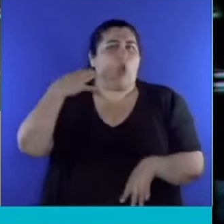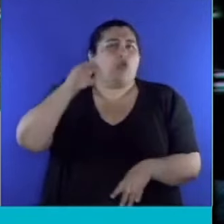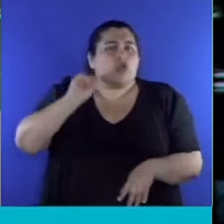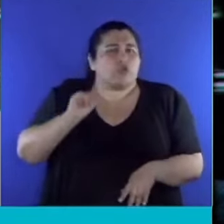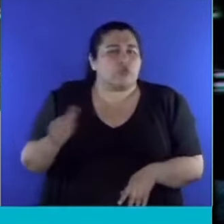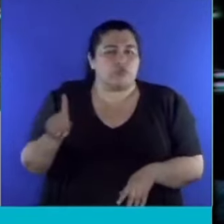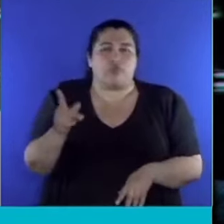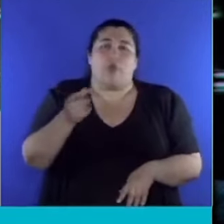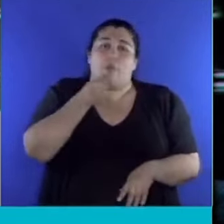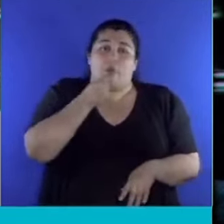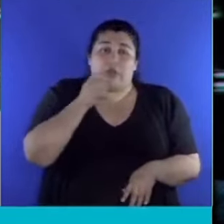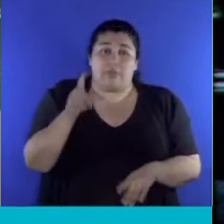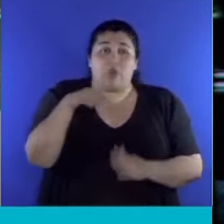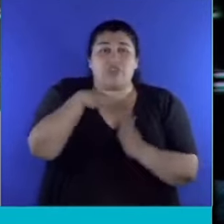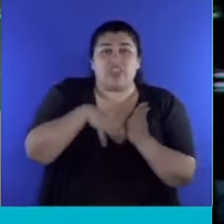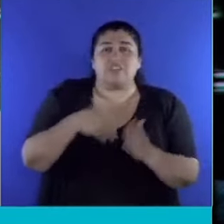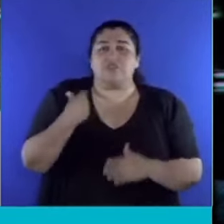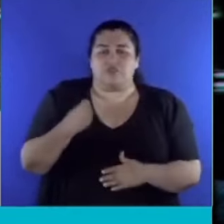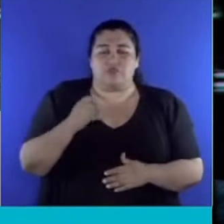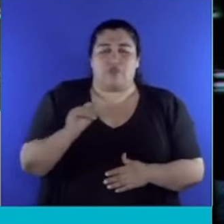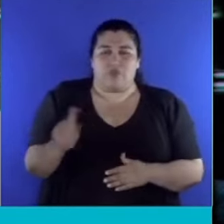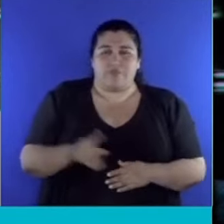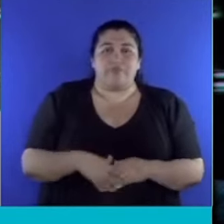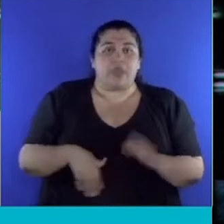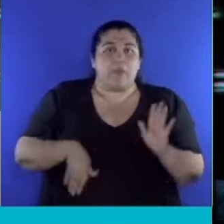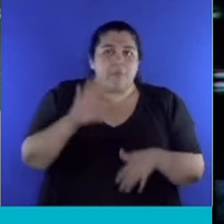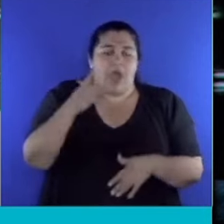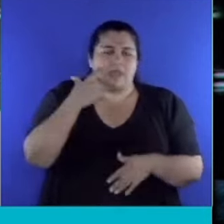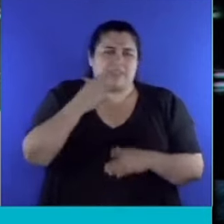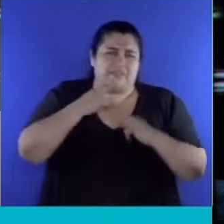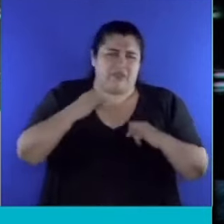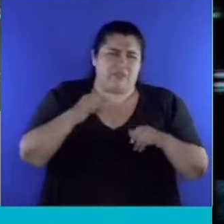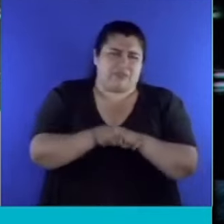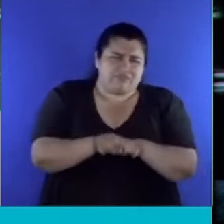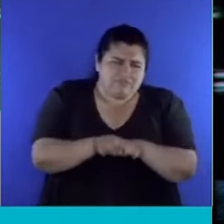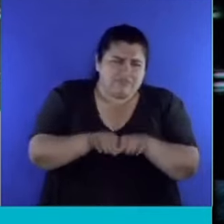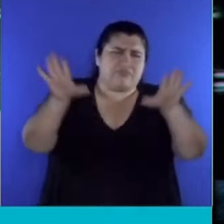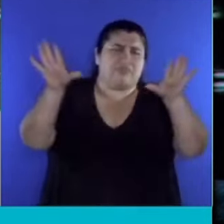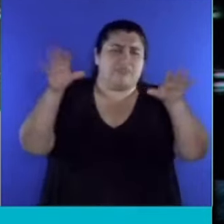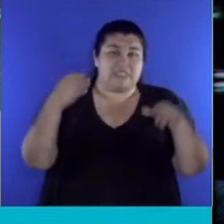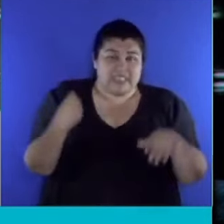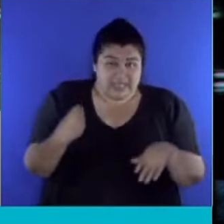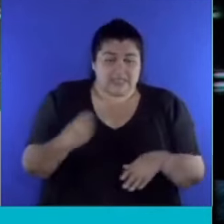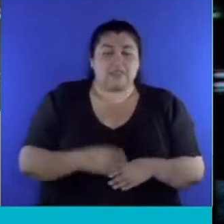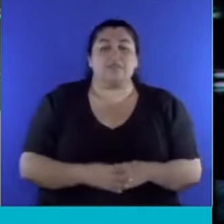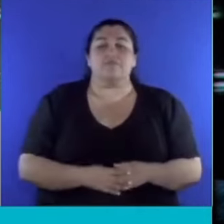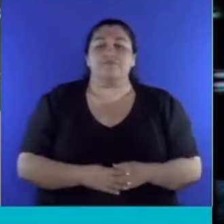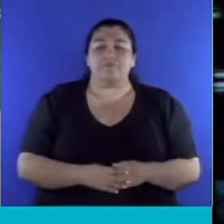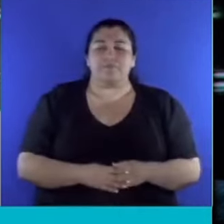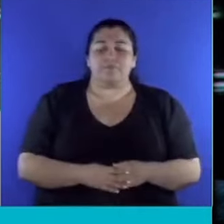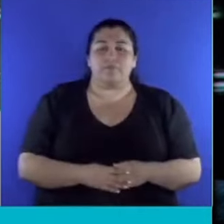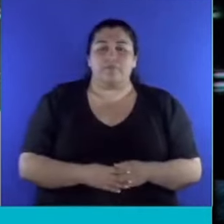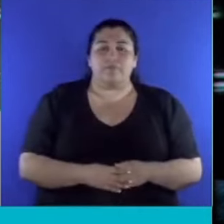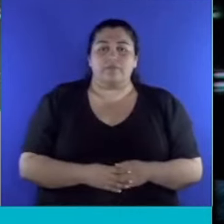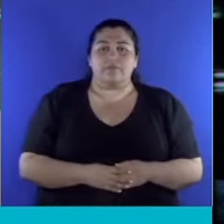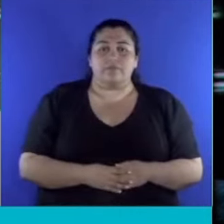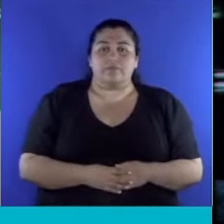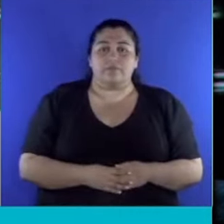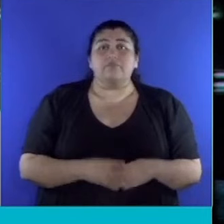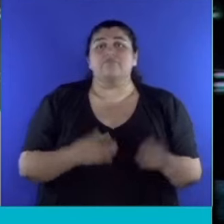por ejemplo el texto que más conoce que más han que han dado a conocer eh